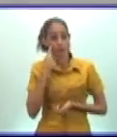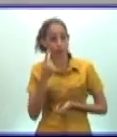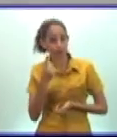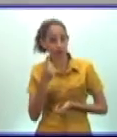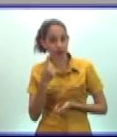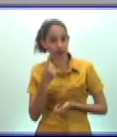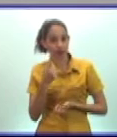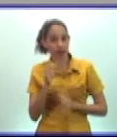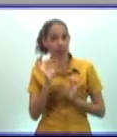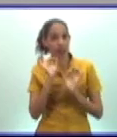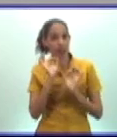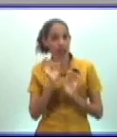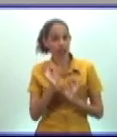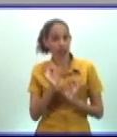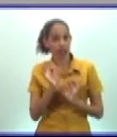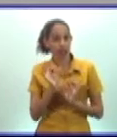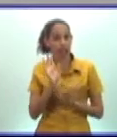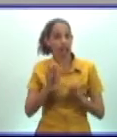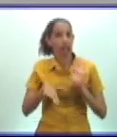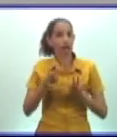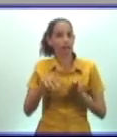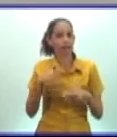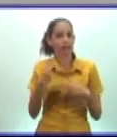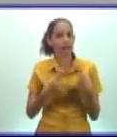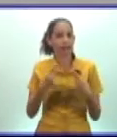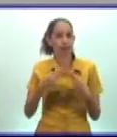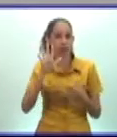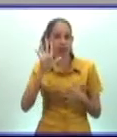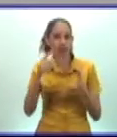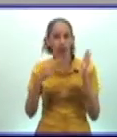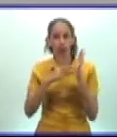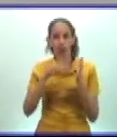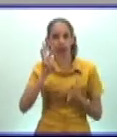multiplicamos 5 por 3 y no nos damos cuenta dónde es que está el error.